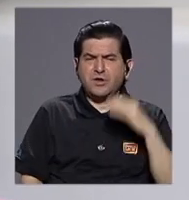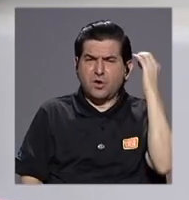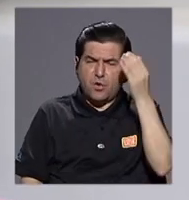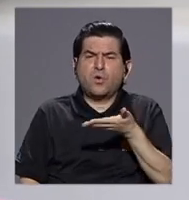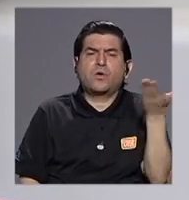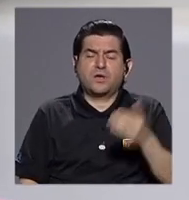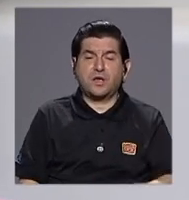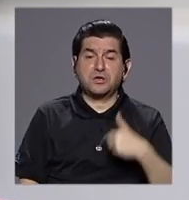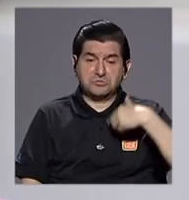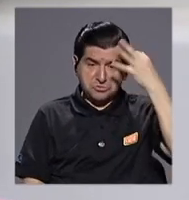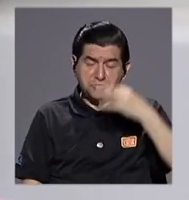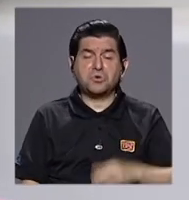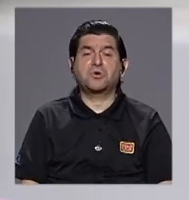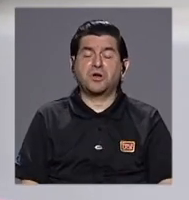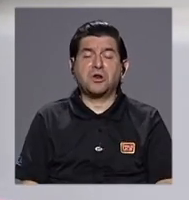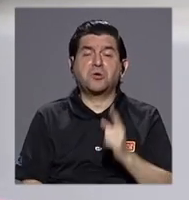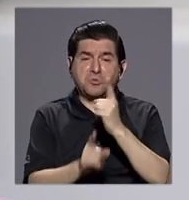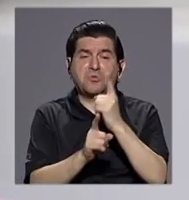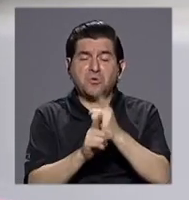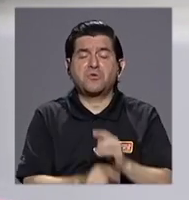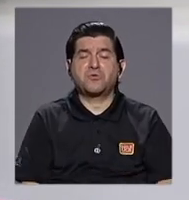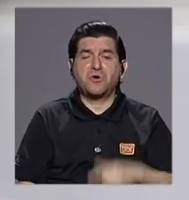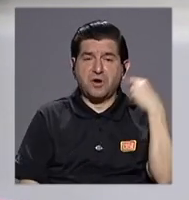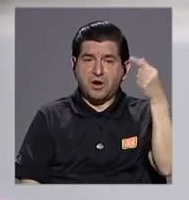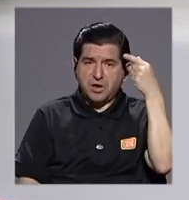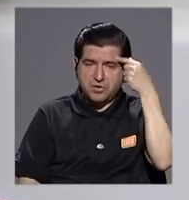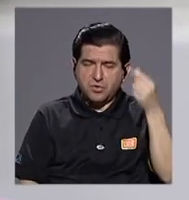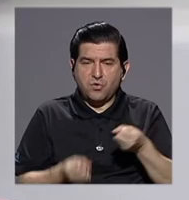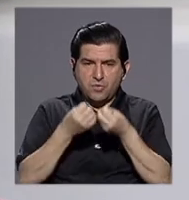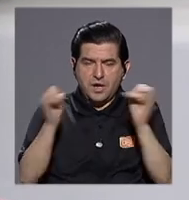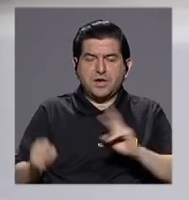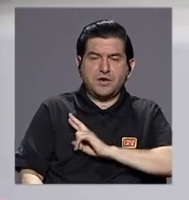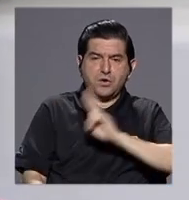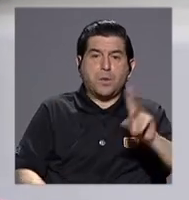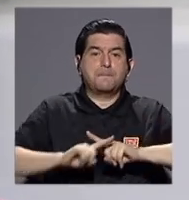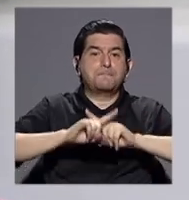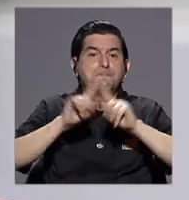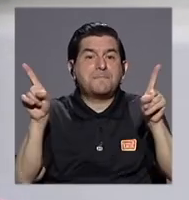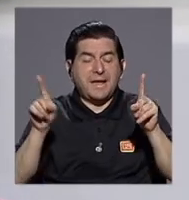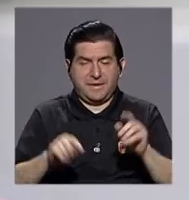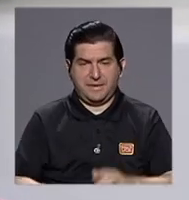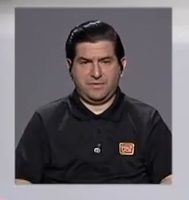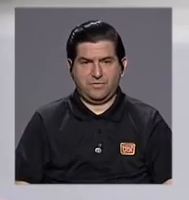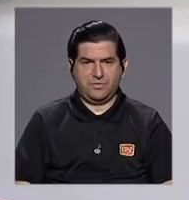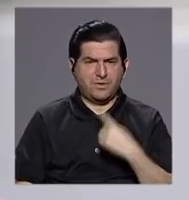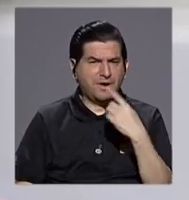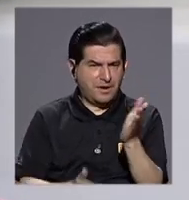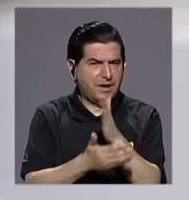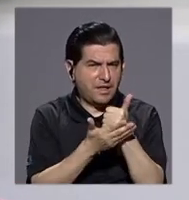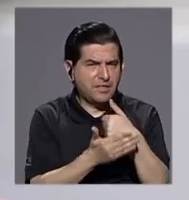A mí me parece conveniente que el Estado sea laico, por supuesto. Vale. Pero quiero decirle algo